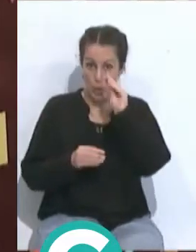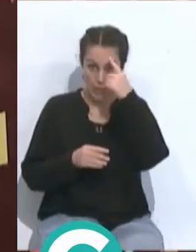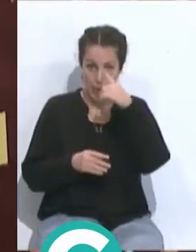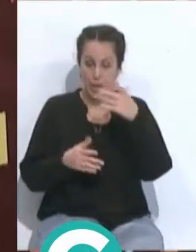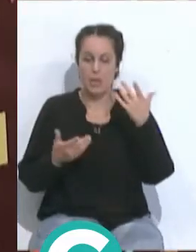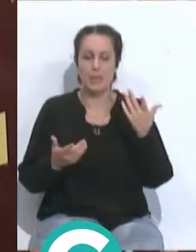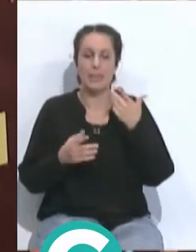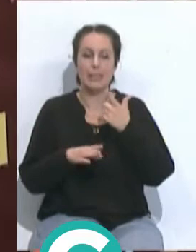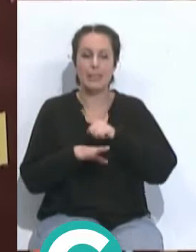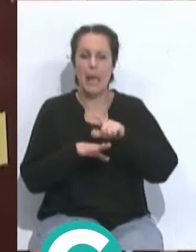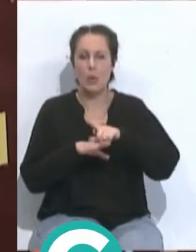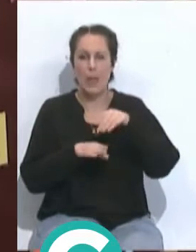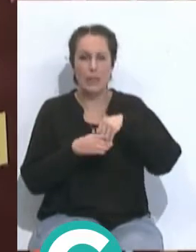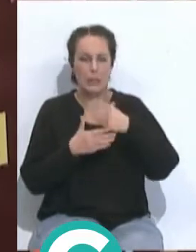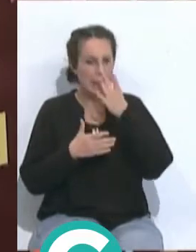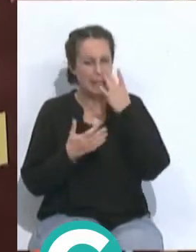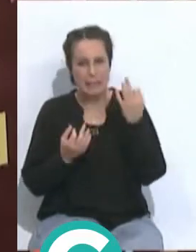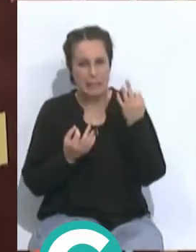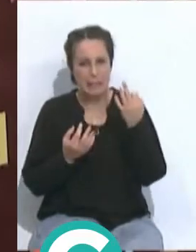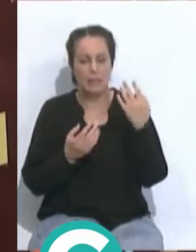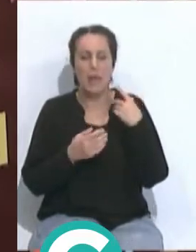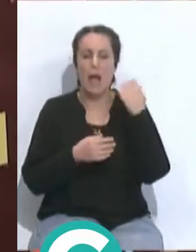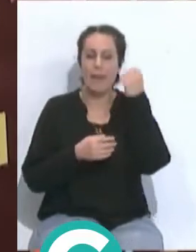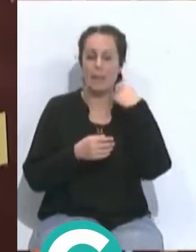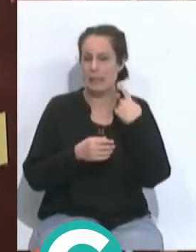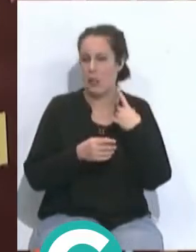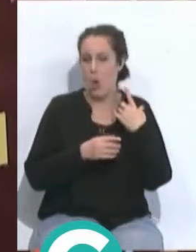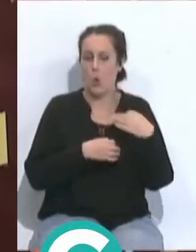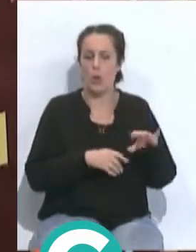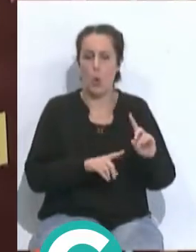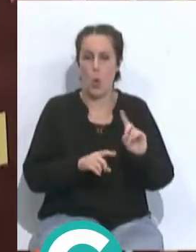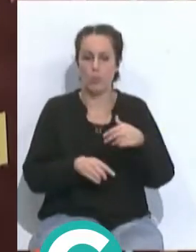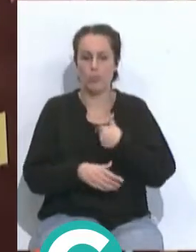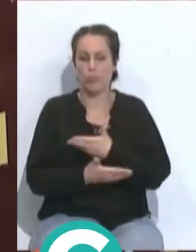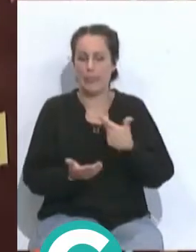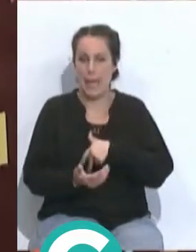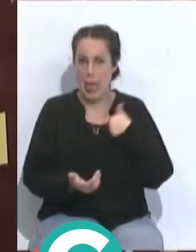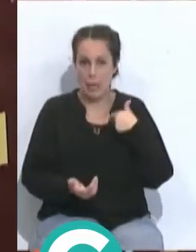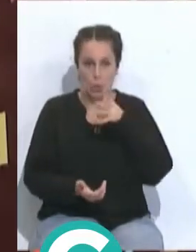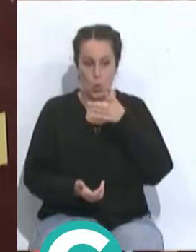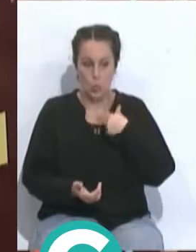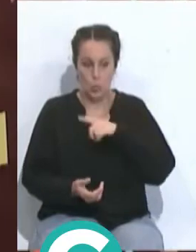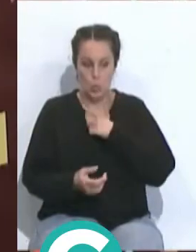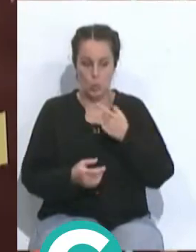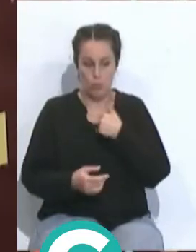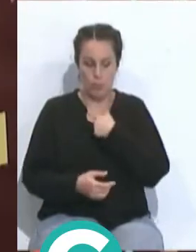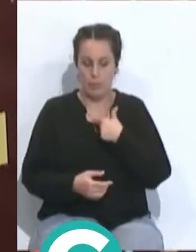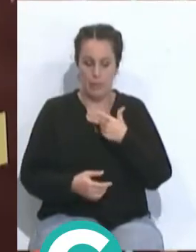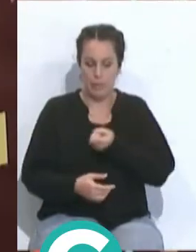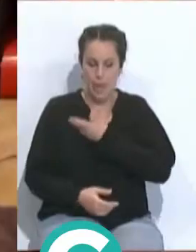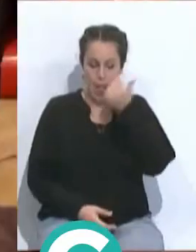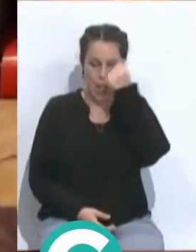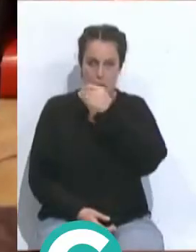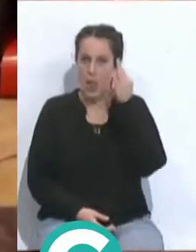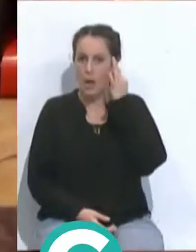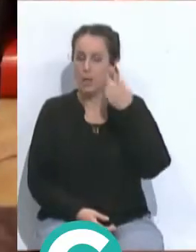eso, ¿qué hay de literatura en el carnaval? Ya no hablo solo de Juan Carlos, ¿no? Hablo de en general, porque claro, nosotros como aficionados, como aficionadas,